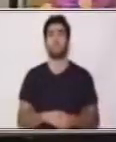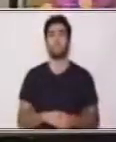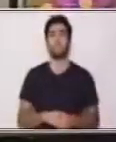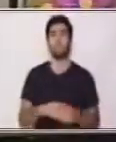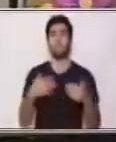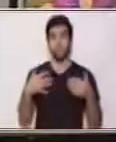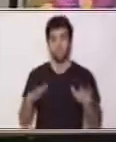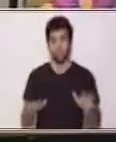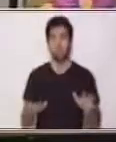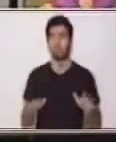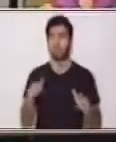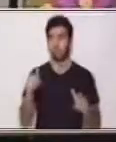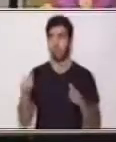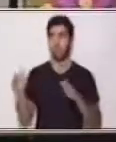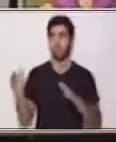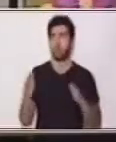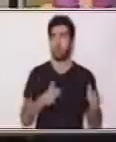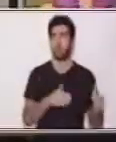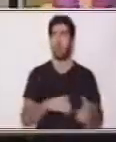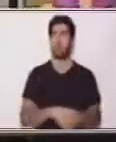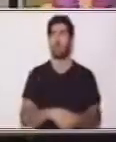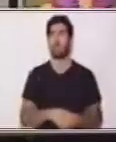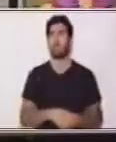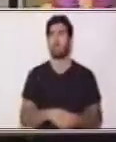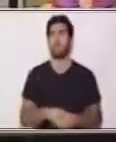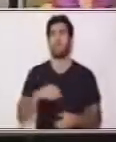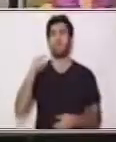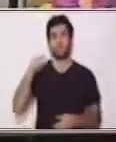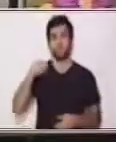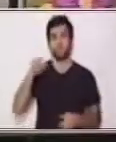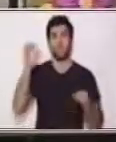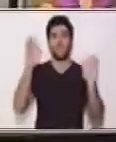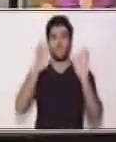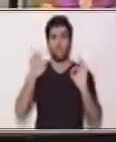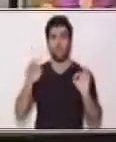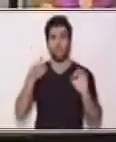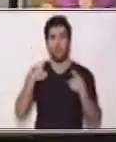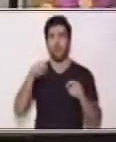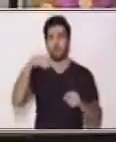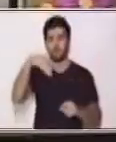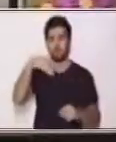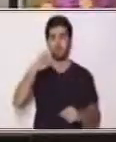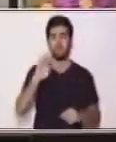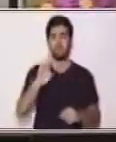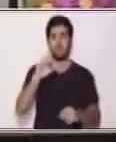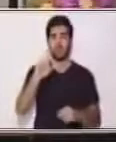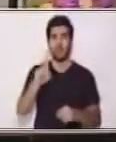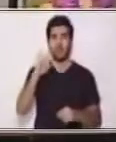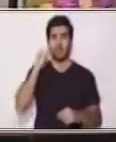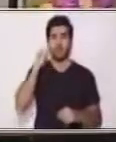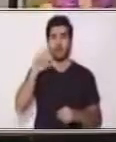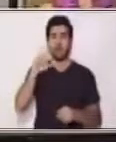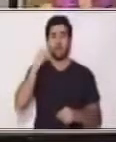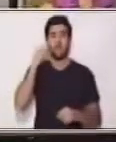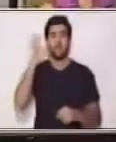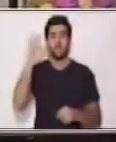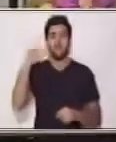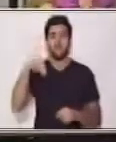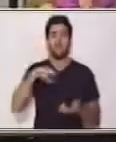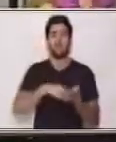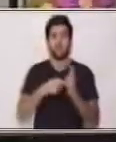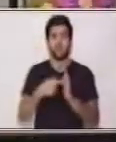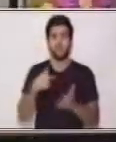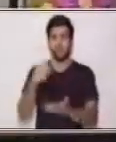comentarte que para realizar mediciones donde ya vamos a tener un valor numérico del